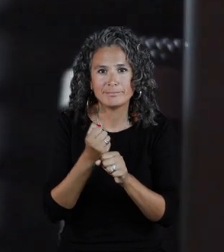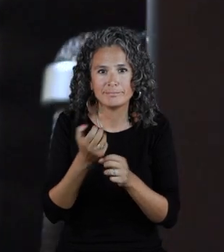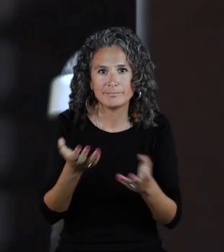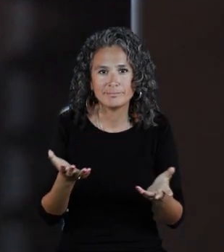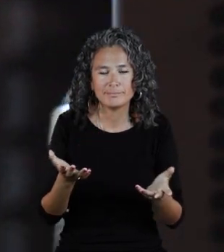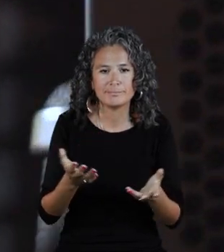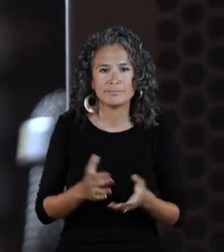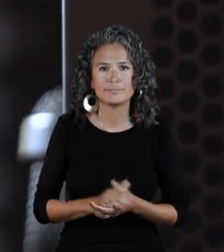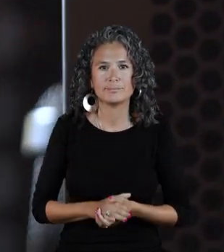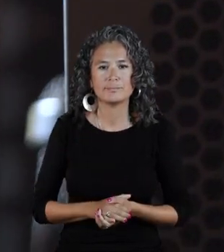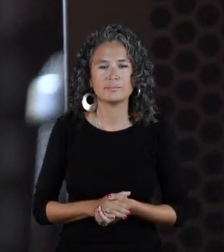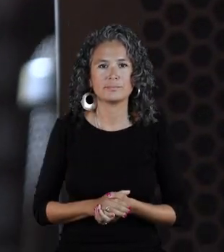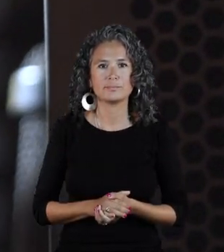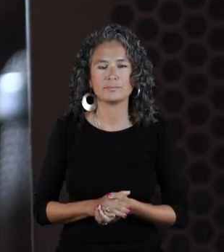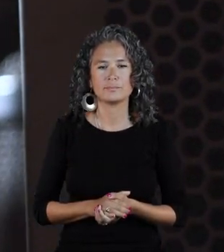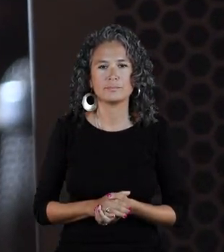trabajando.